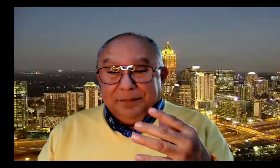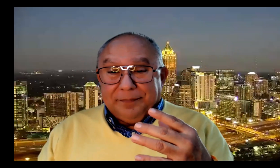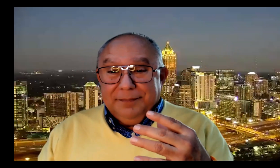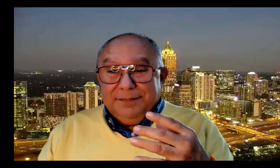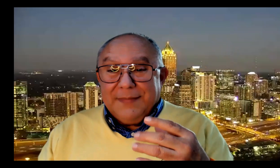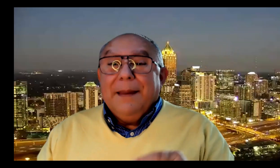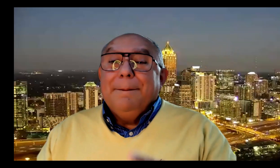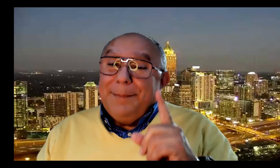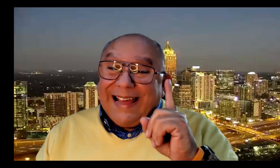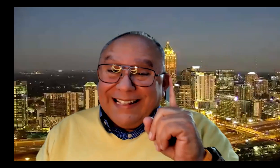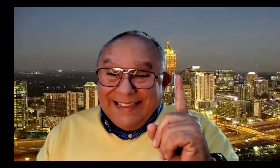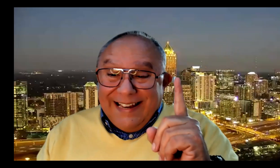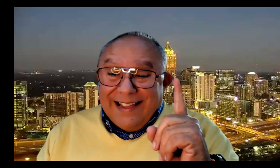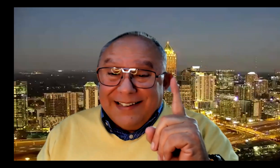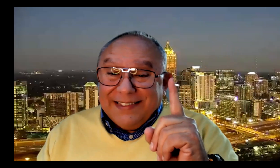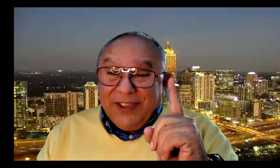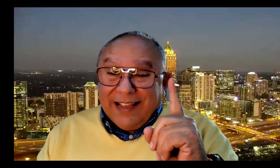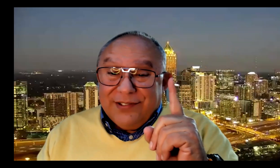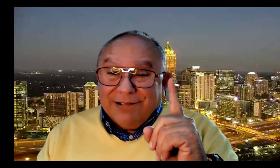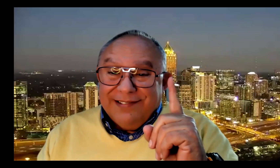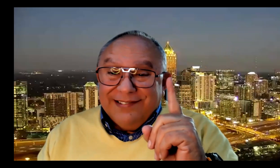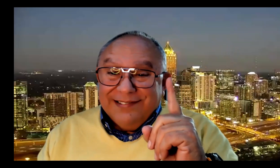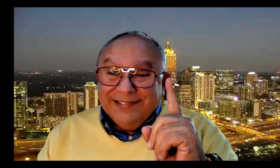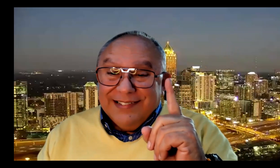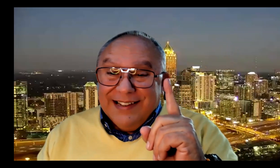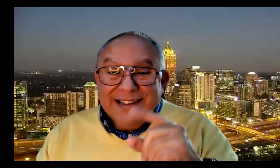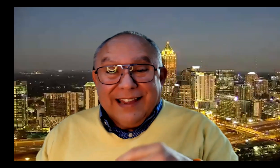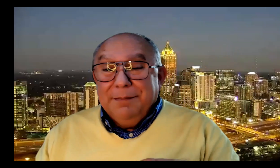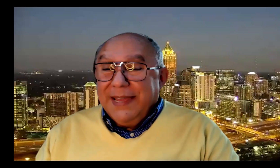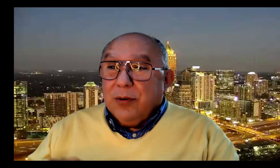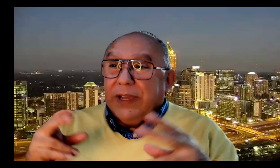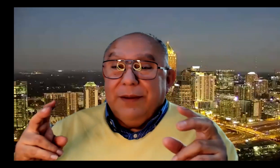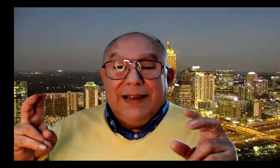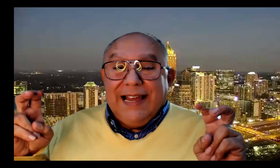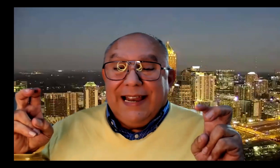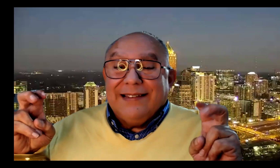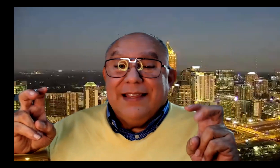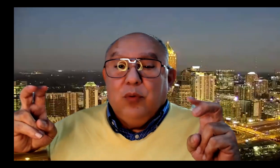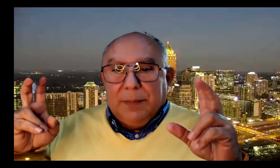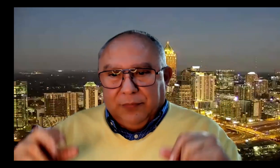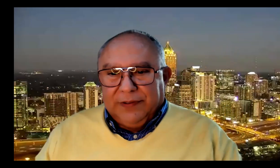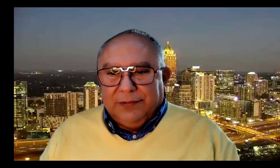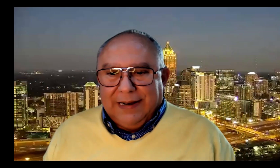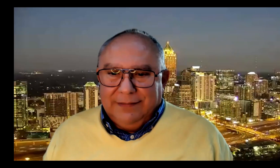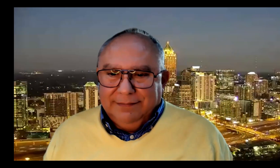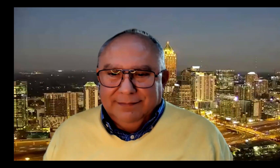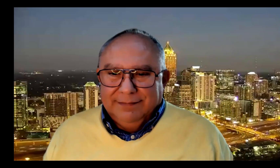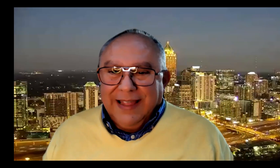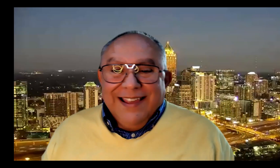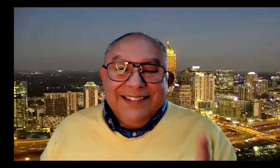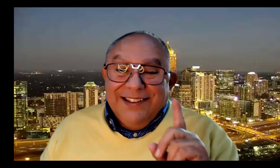nuevamente para que te den la certificación, que en México equivale a la cédula